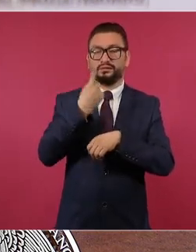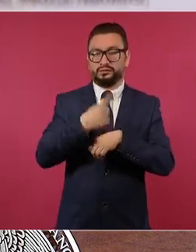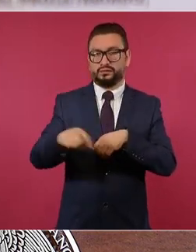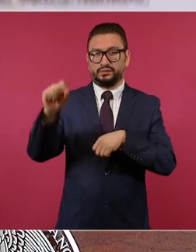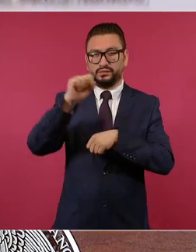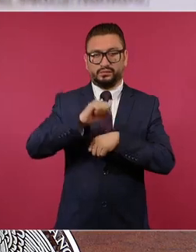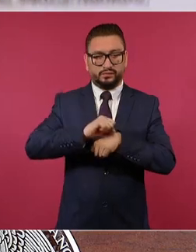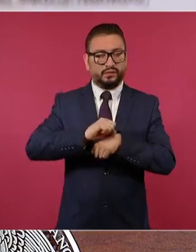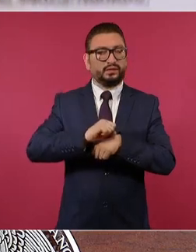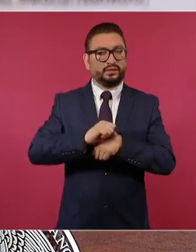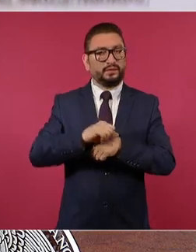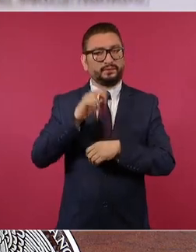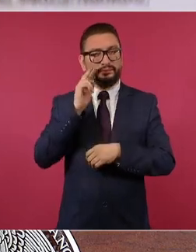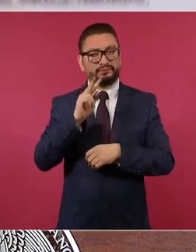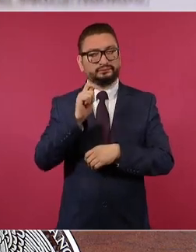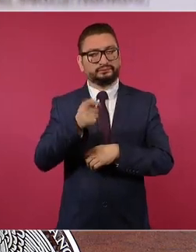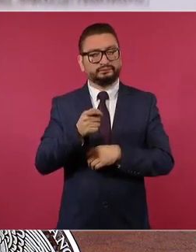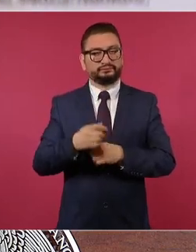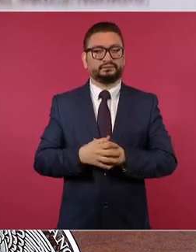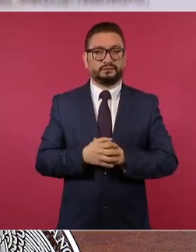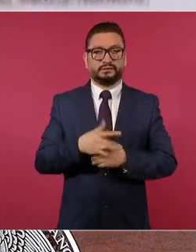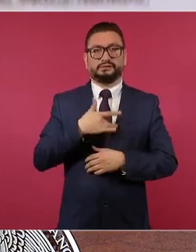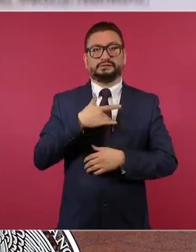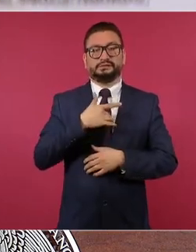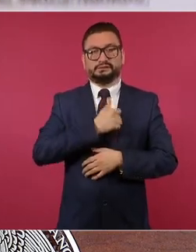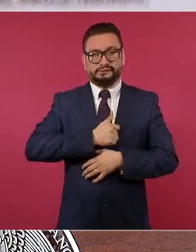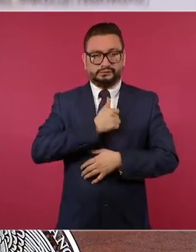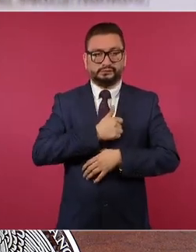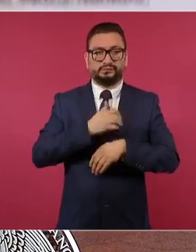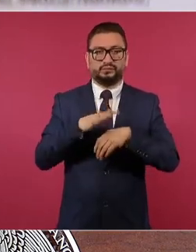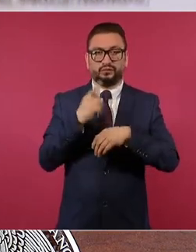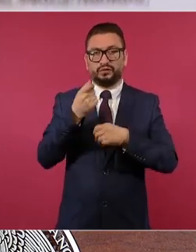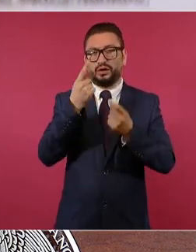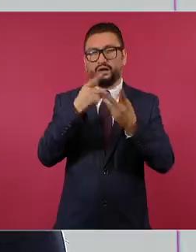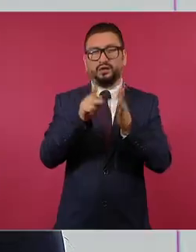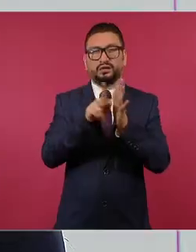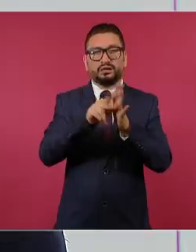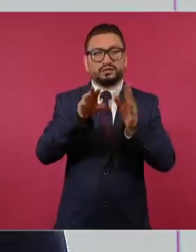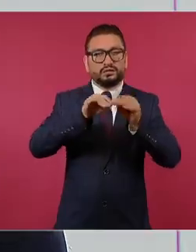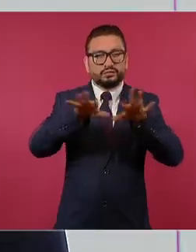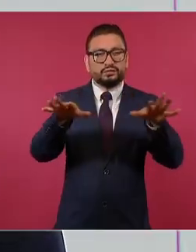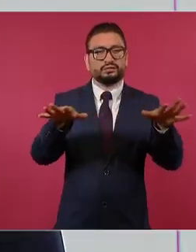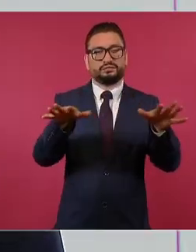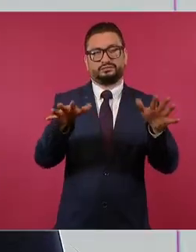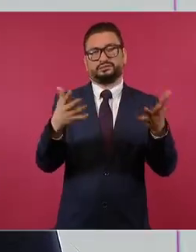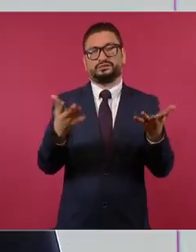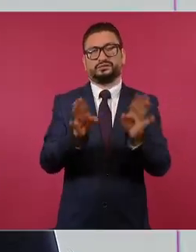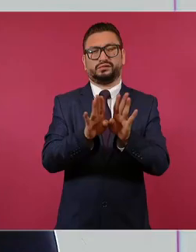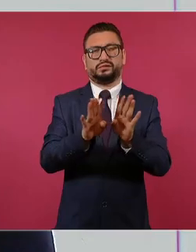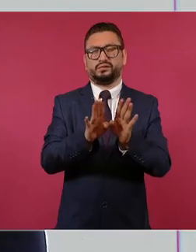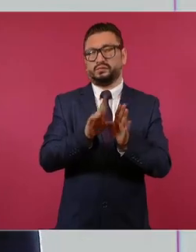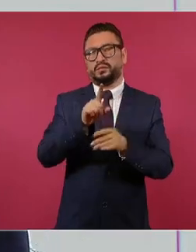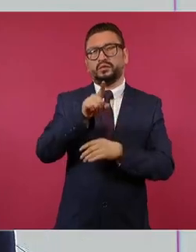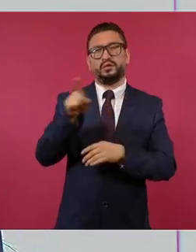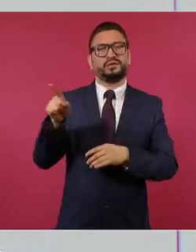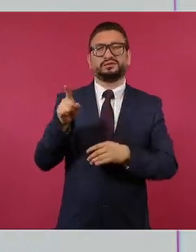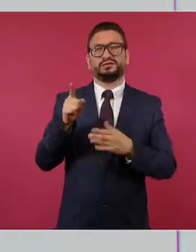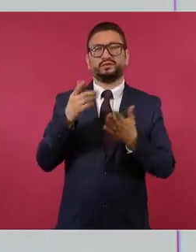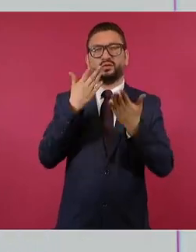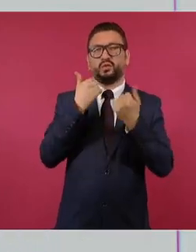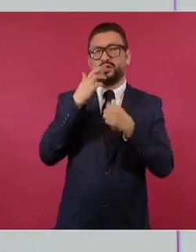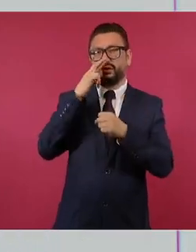pasada, verdaderamente muy lamentable para algunos medios de comunicación, quienes pues no tienen